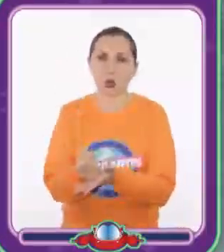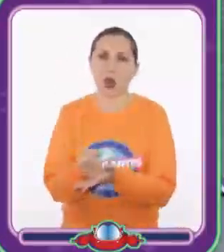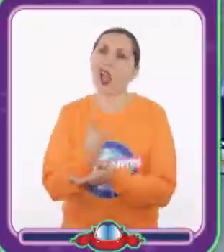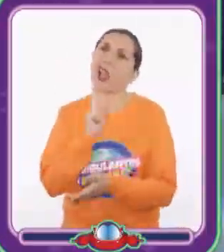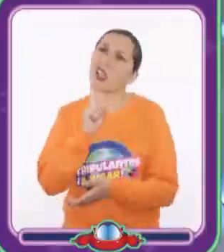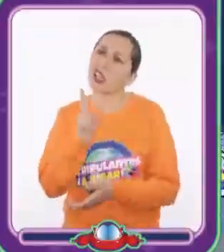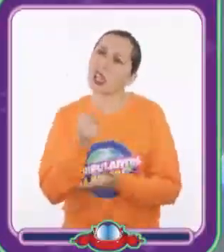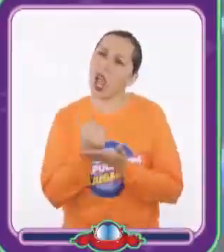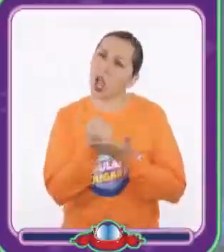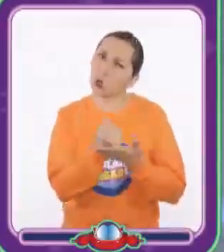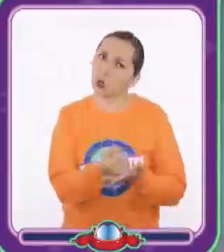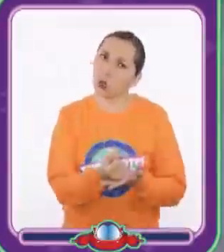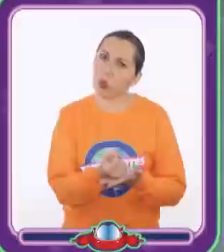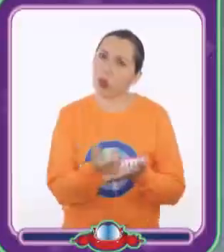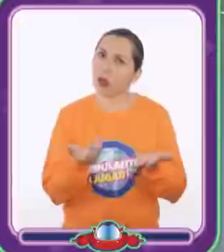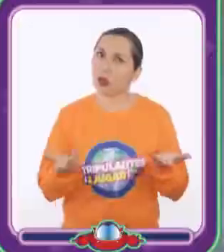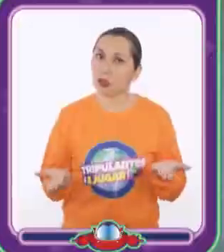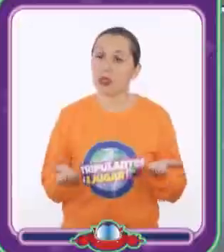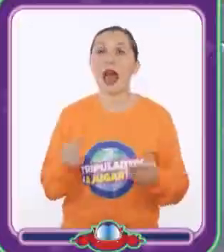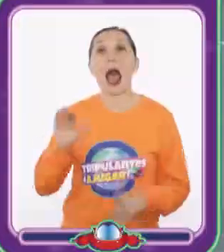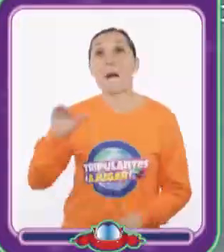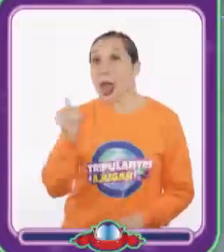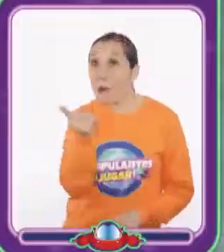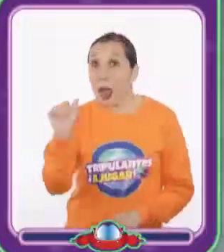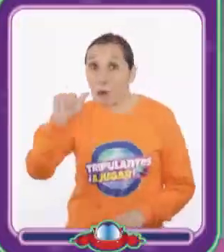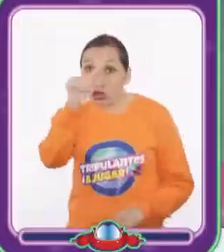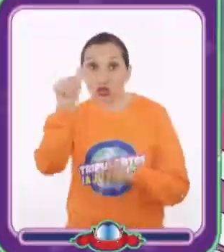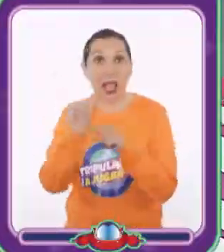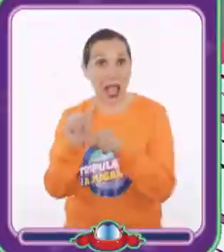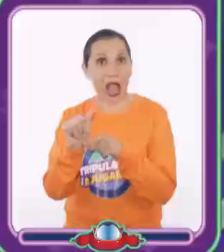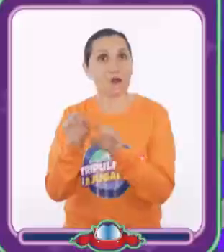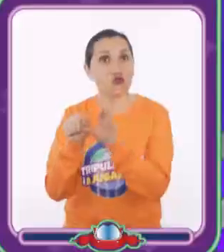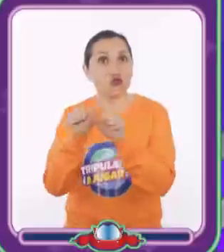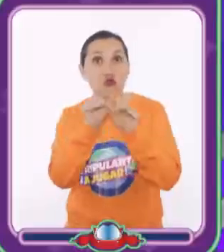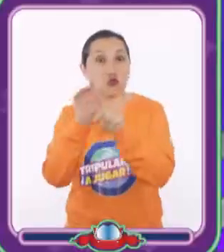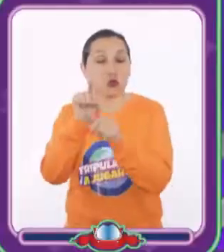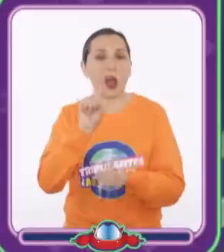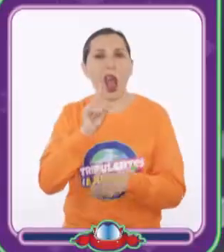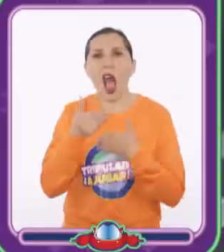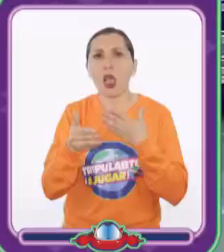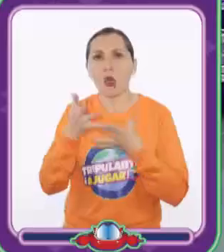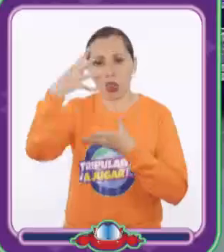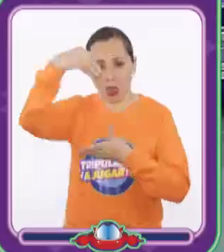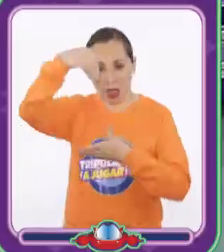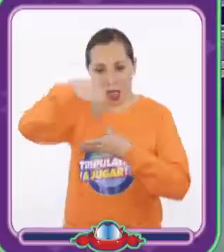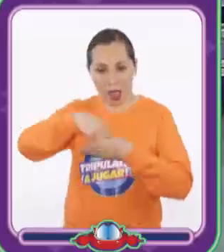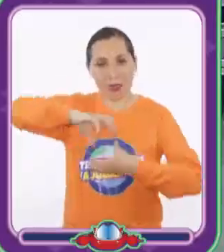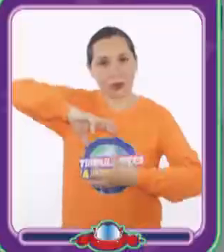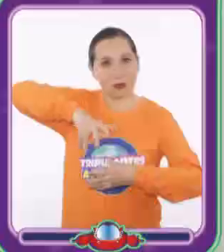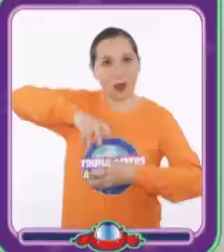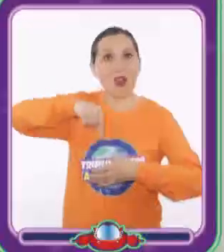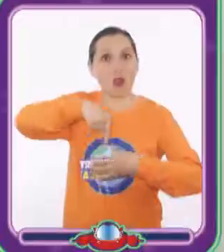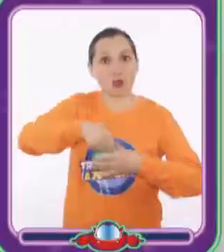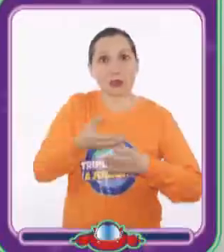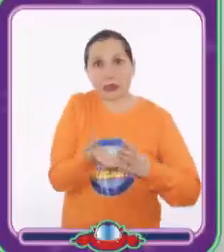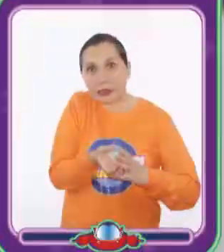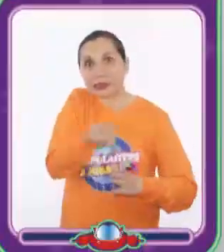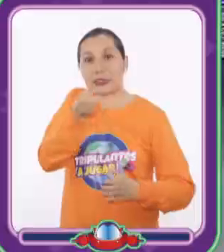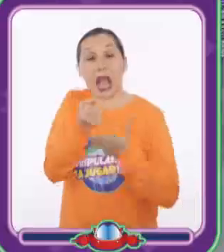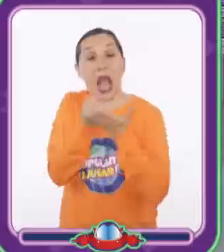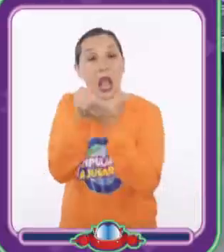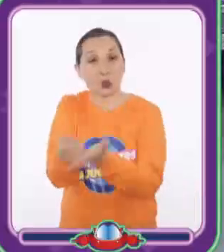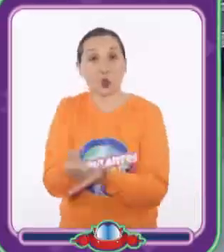quién la tenemos que ayudar? A las mariposas. ¿A las mariposas? Claro que estaban, ¿dónde? ¿Dentro de qué? Del frasco. Del